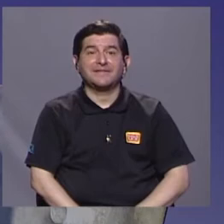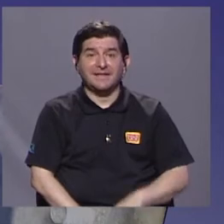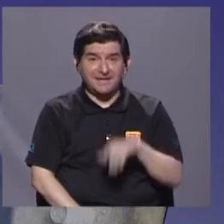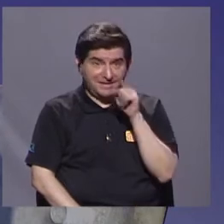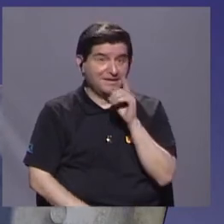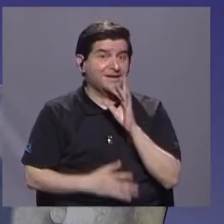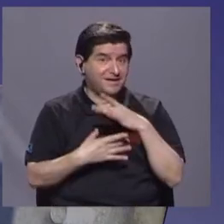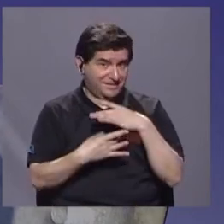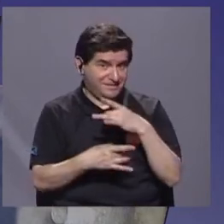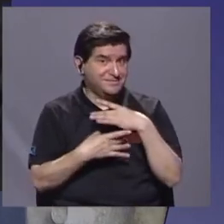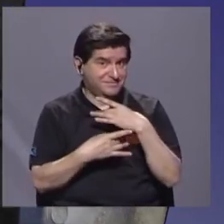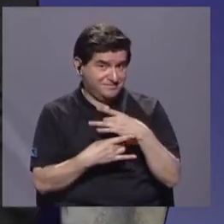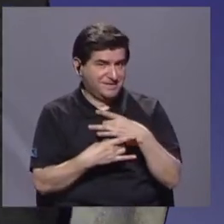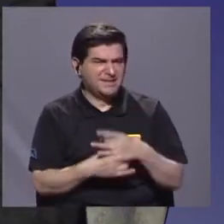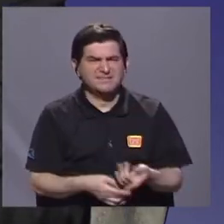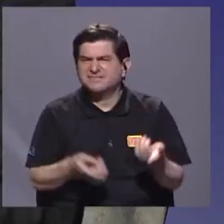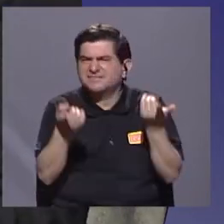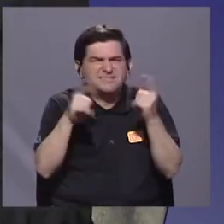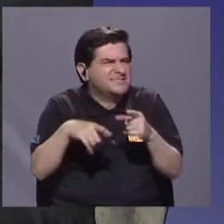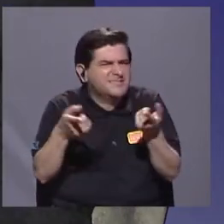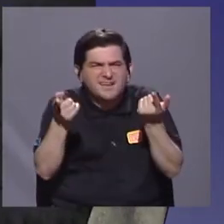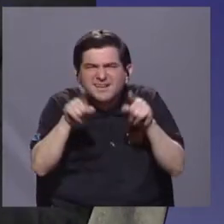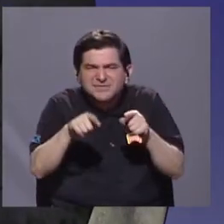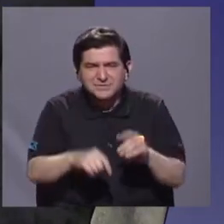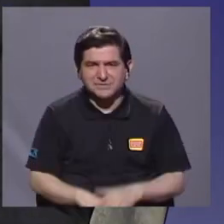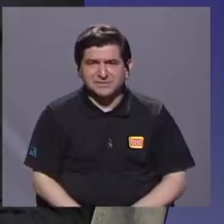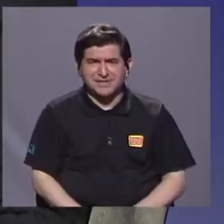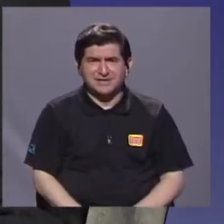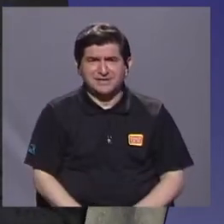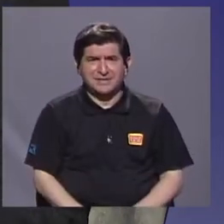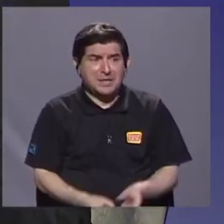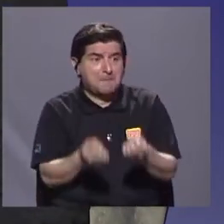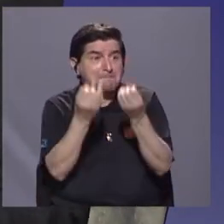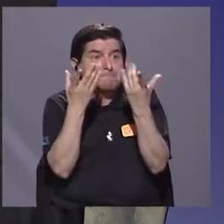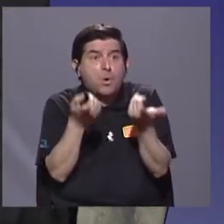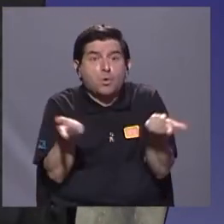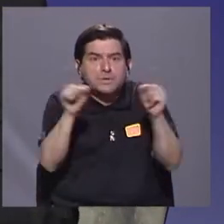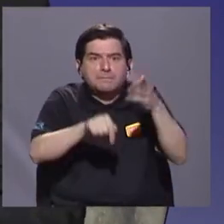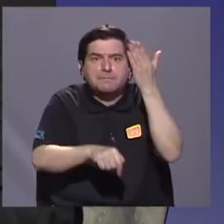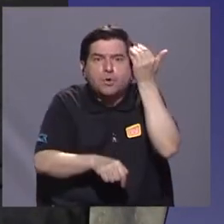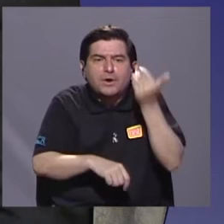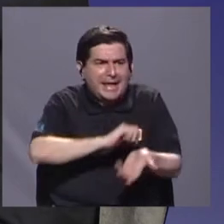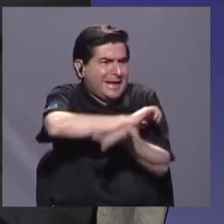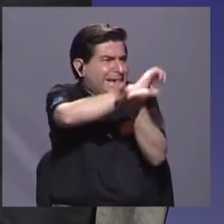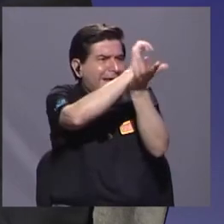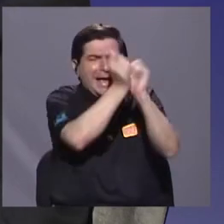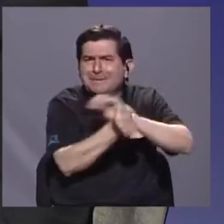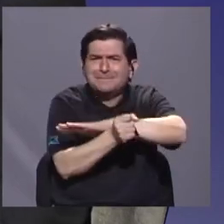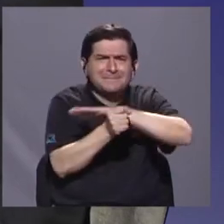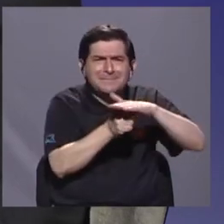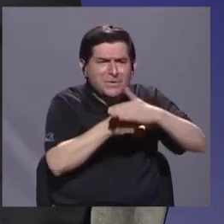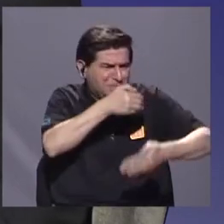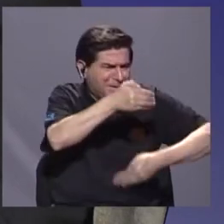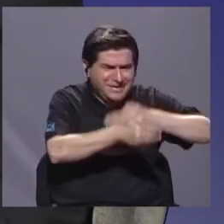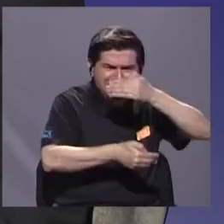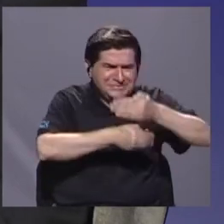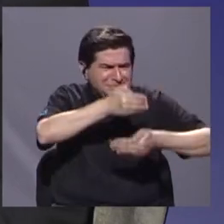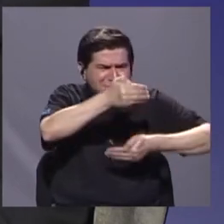nos interesa. ¿Qué es lo que está pasando? ¿Por qué tantos casos? ¿Por qué cambió completamente la dinámica